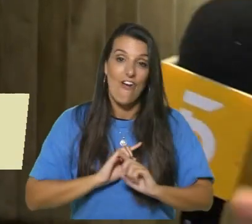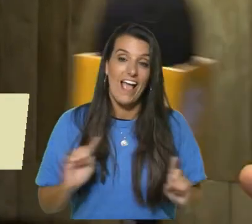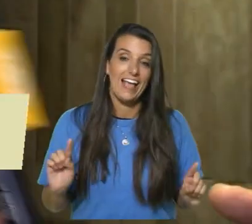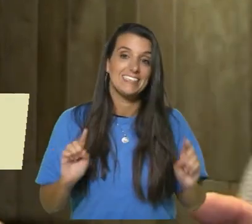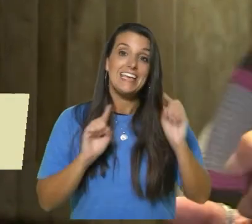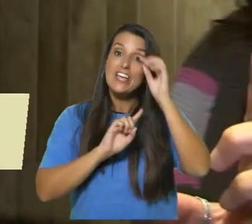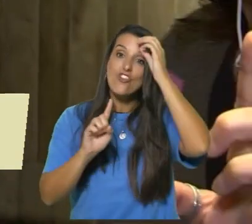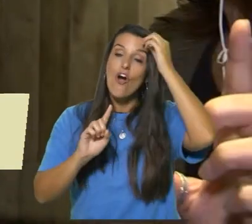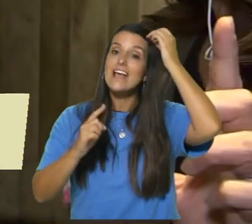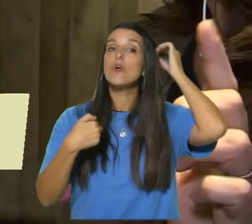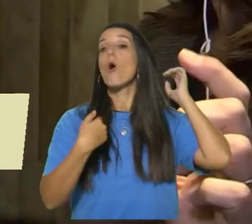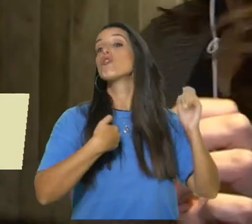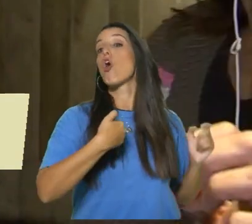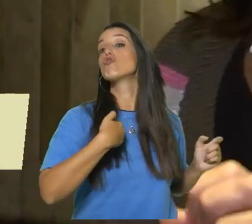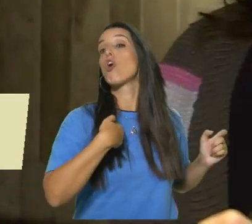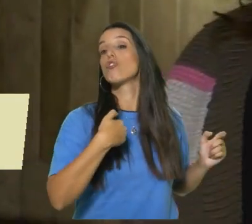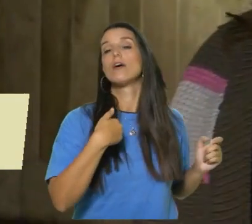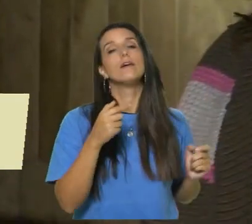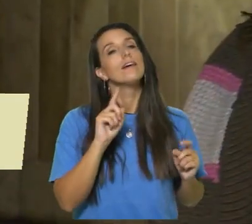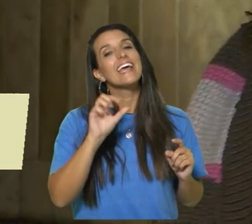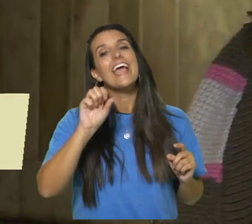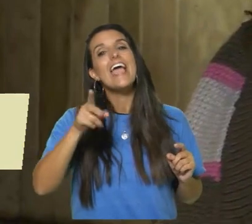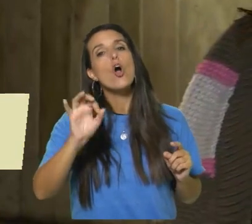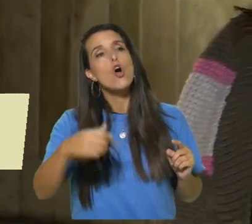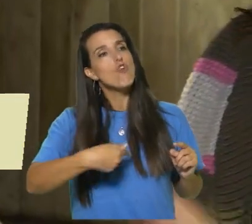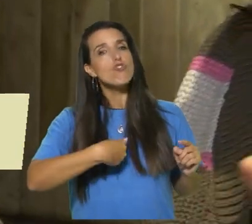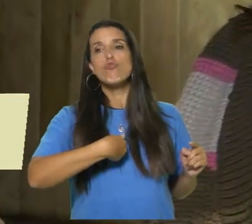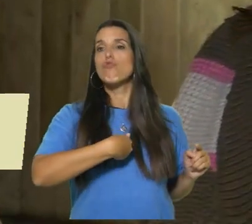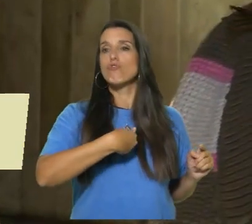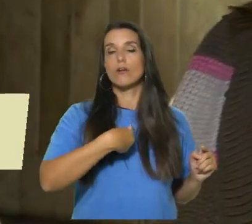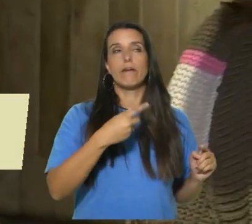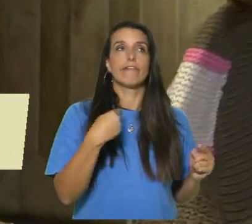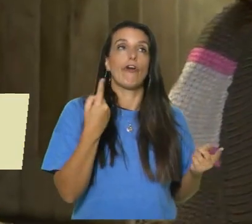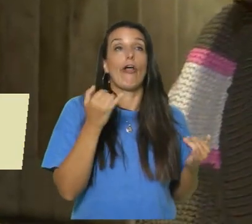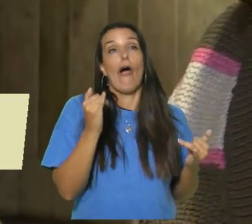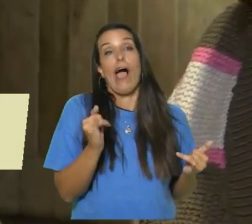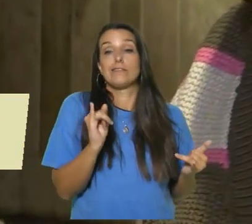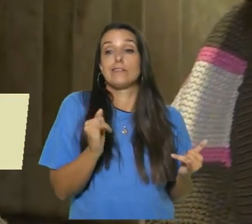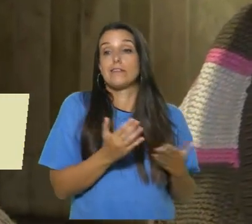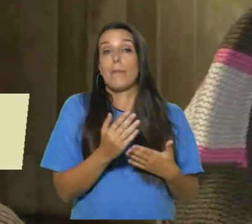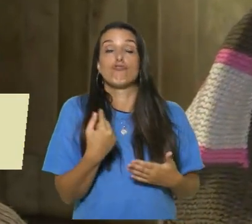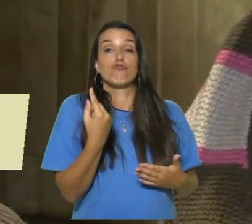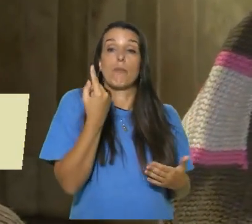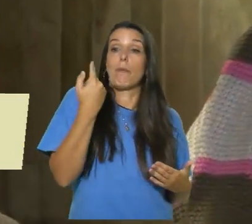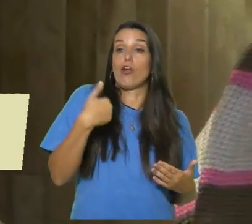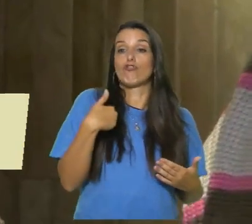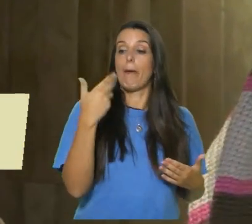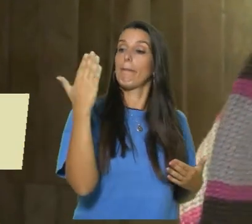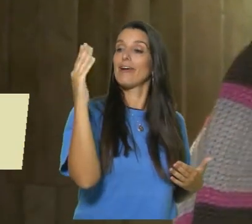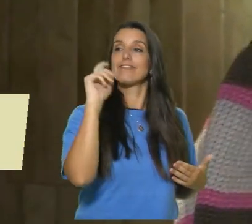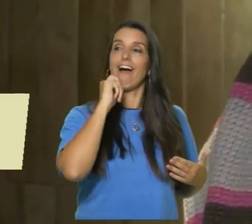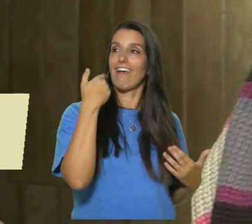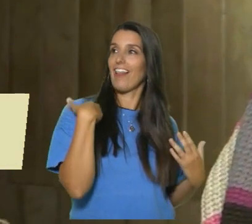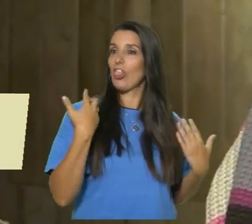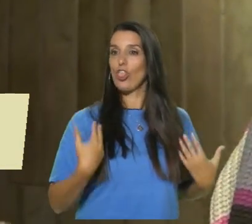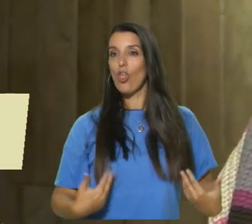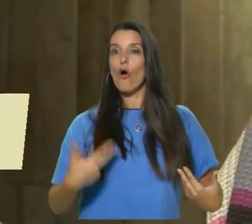no es ego tampoco no es el ego no está mal el ego a ver todos tenemos rasgos narcisistas todos nos miramos al espejo y decimos Qué lindo que me queda